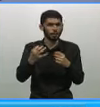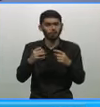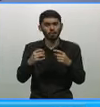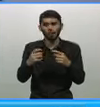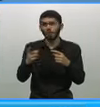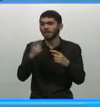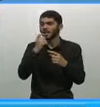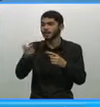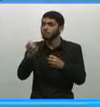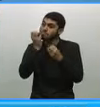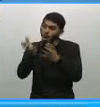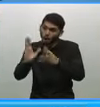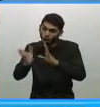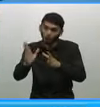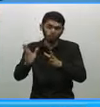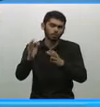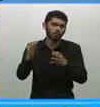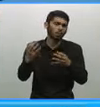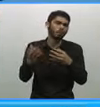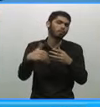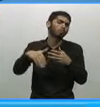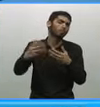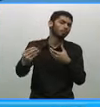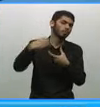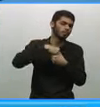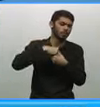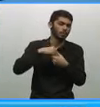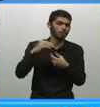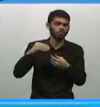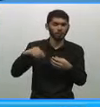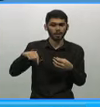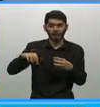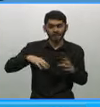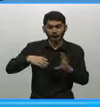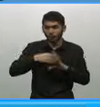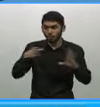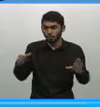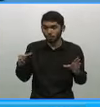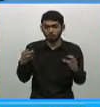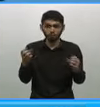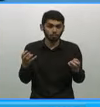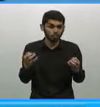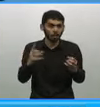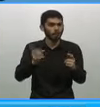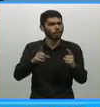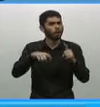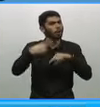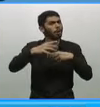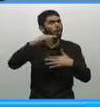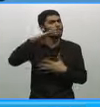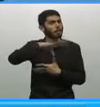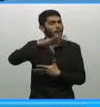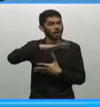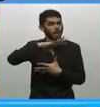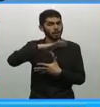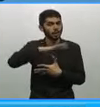para nosotros. Por todo lo que tenemos en el año y porque circunstancialmente la Copa América del año que viene la volvemos a tener